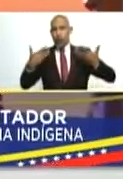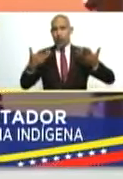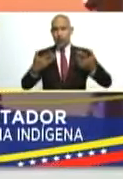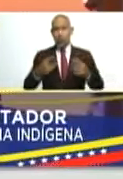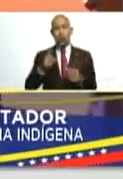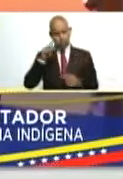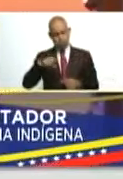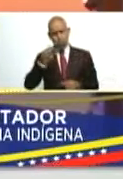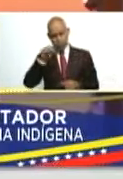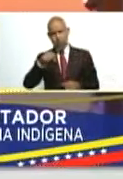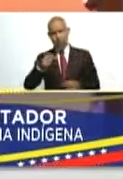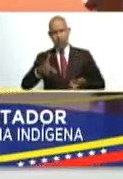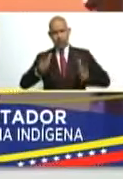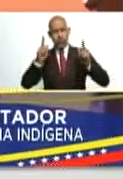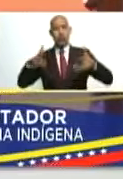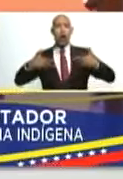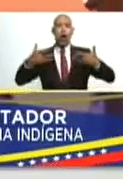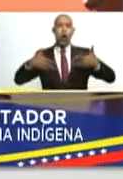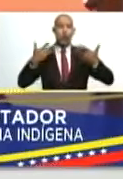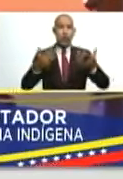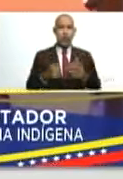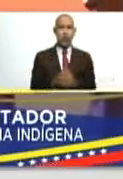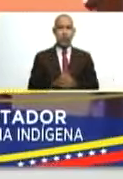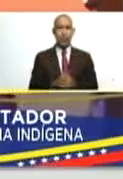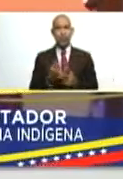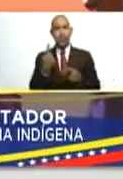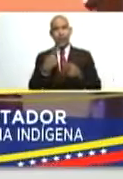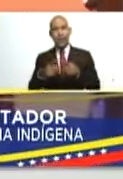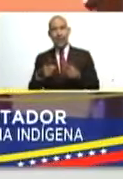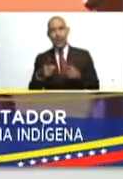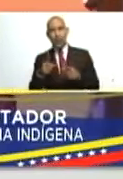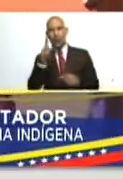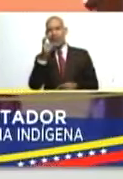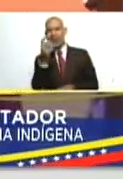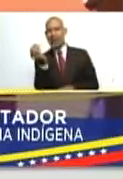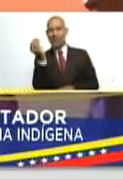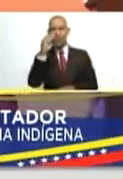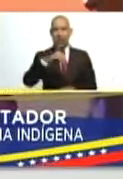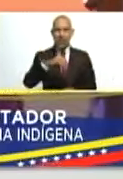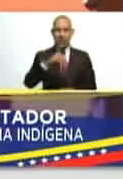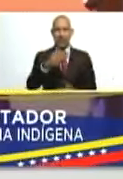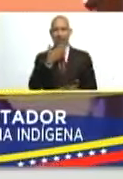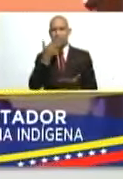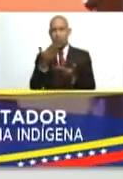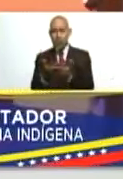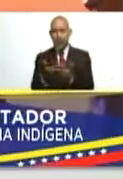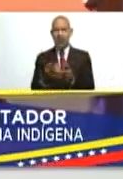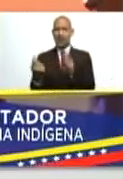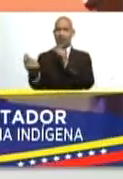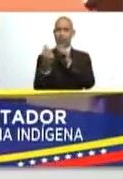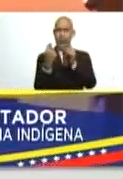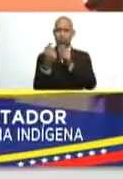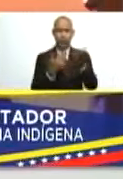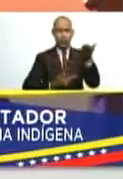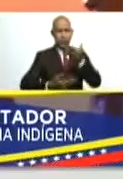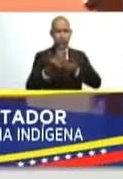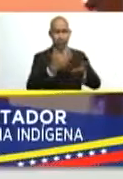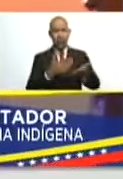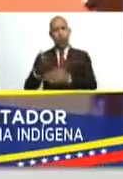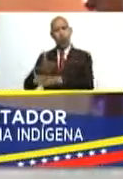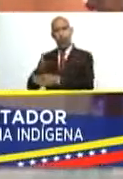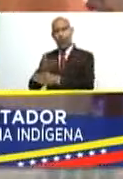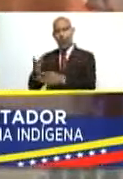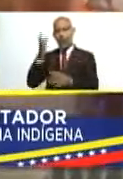contentos, de tener, bueno, todo el conocimiento, las propuestas, el intercambio, la palabra, la idea, la